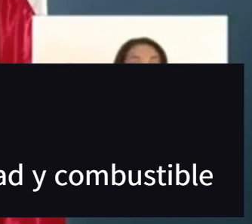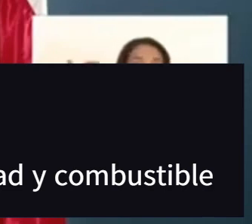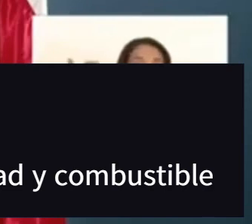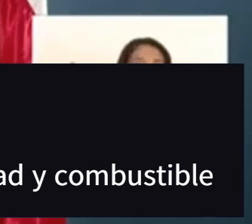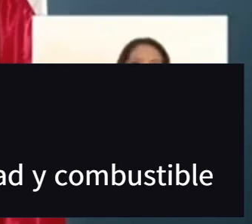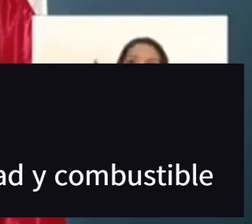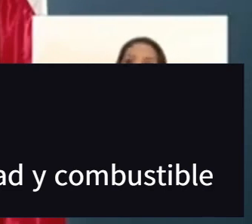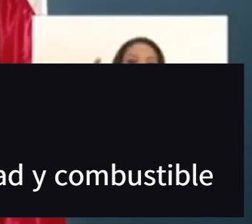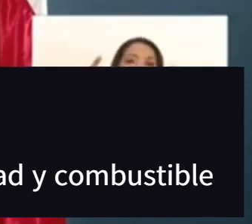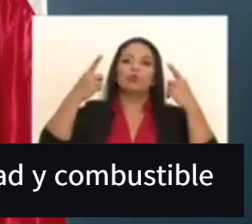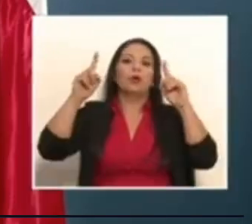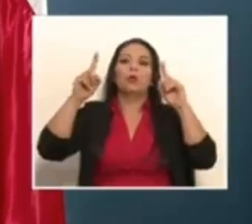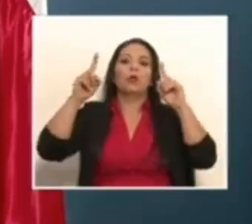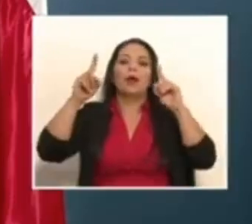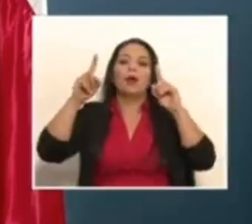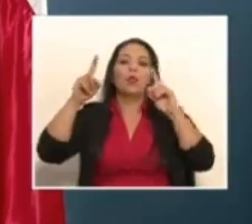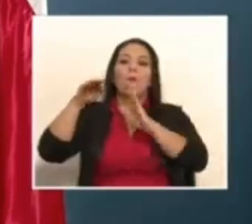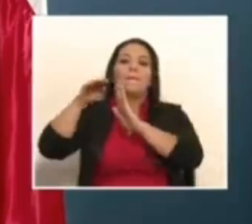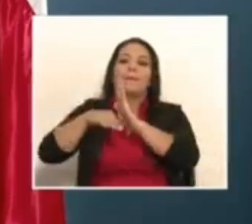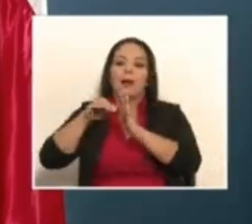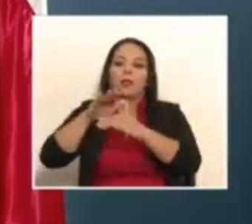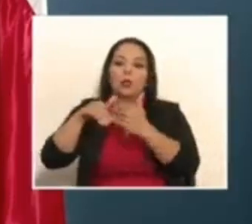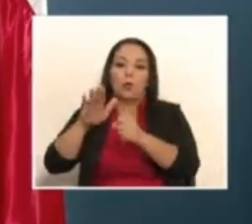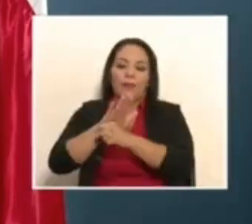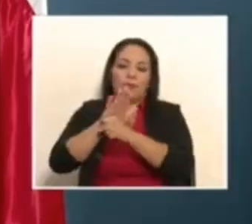la electricidad surgió 544%